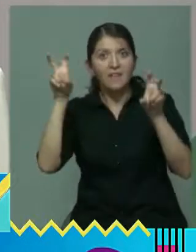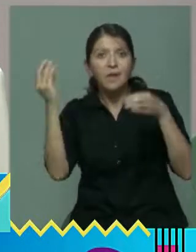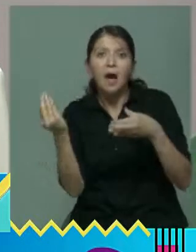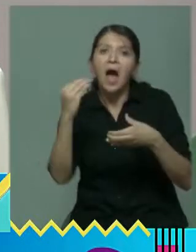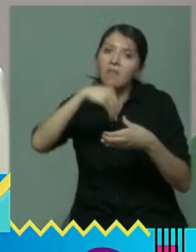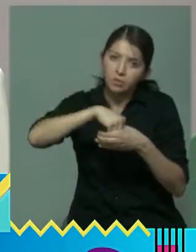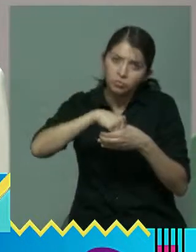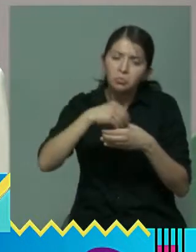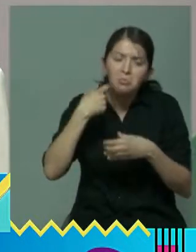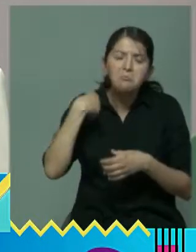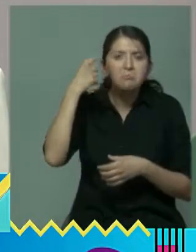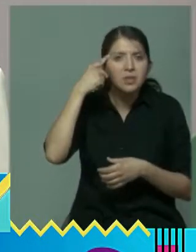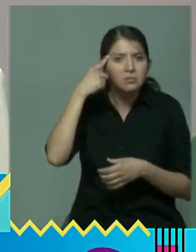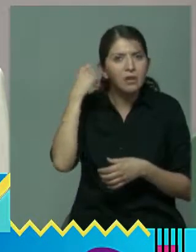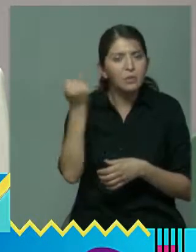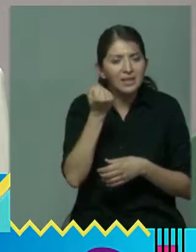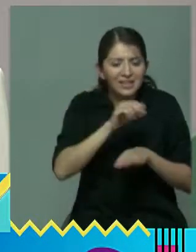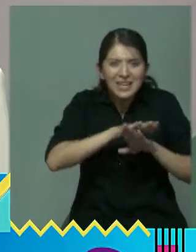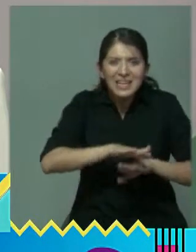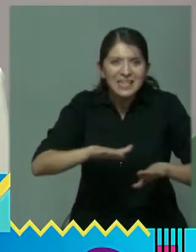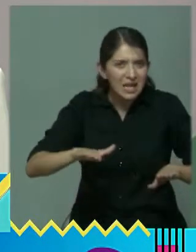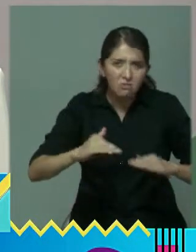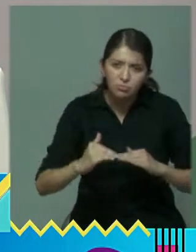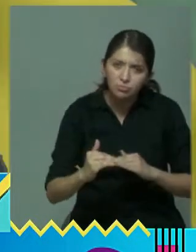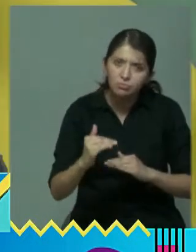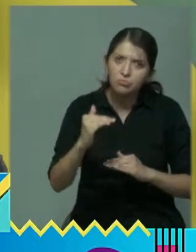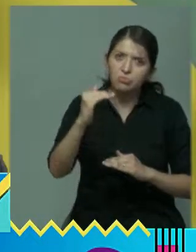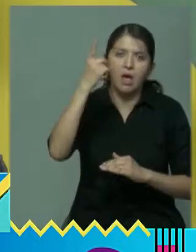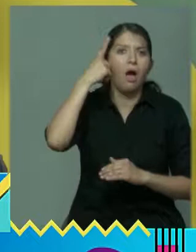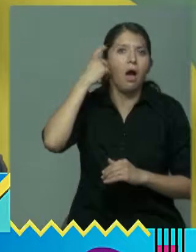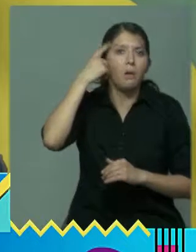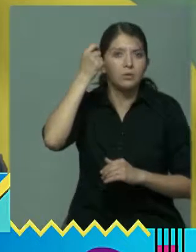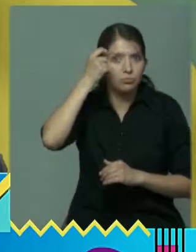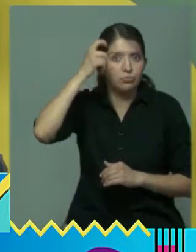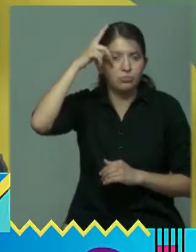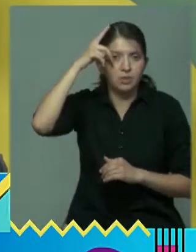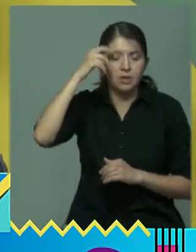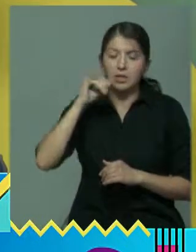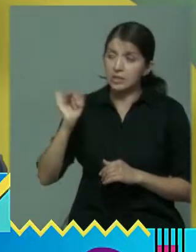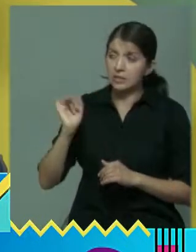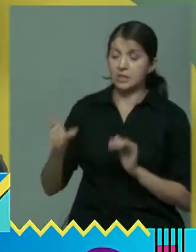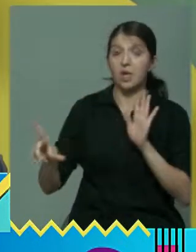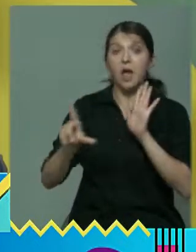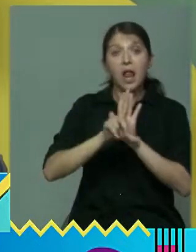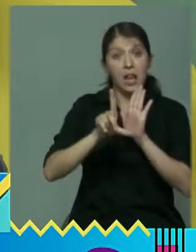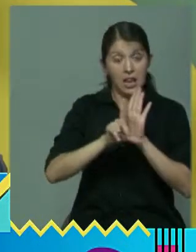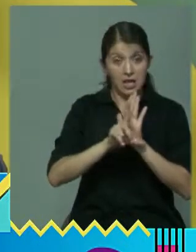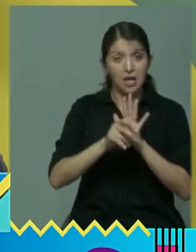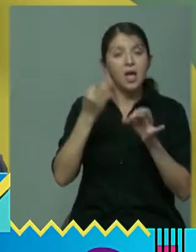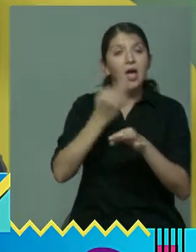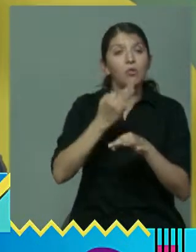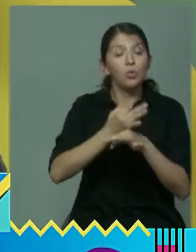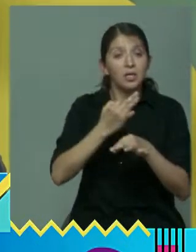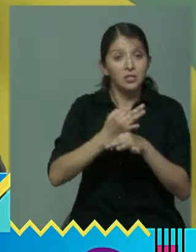una buena alternativa para que ya desde chicos es que de empiecen a hecho cambiar ese chip? tenemos una ley, que es la Ley de Educación Sexual Integral,